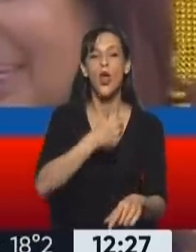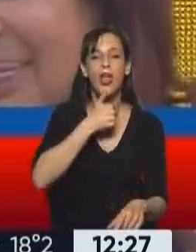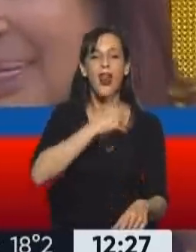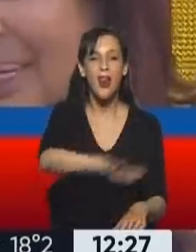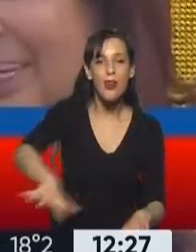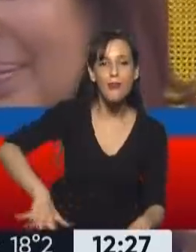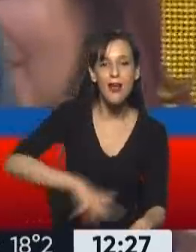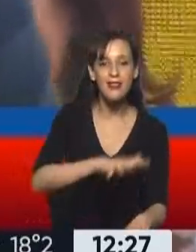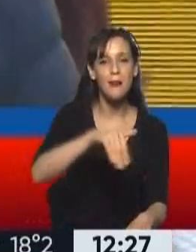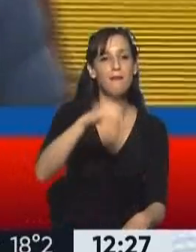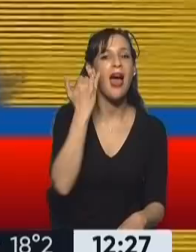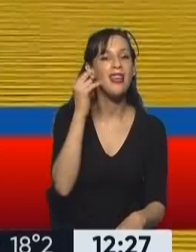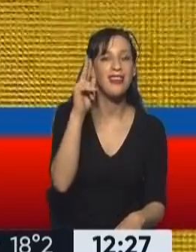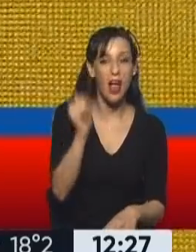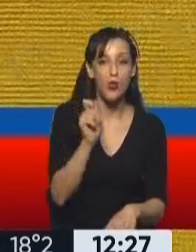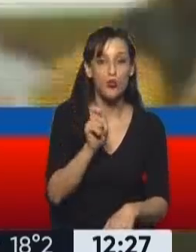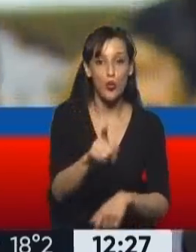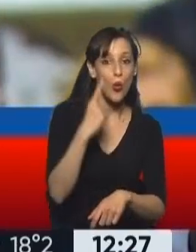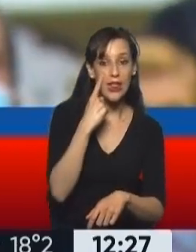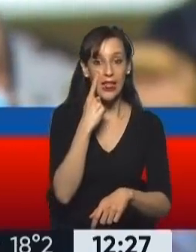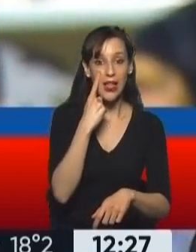o Martín en Lomas.